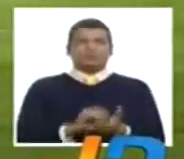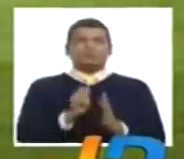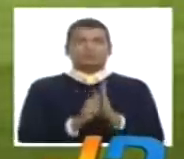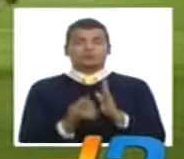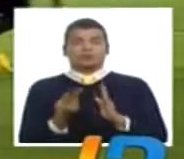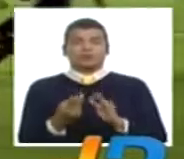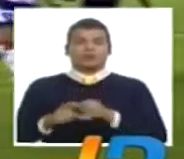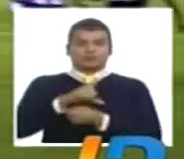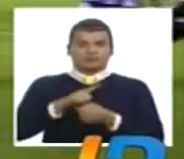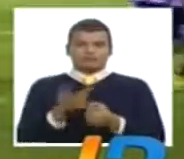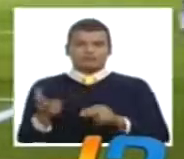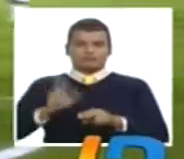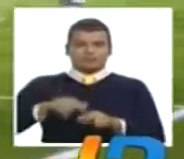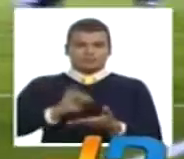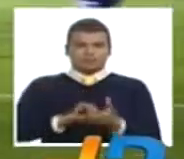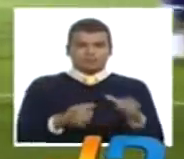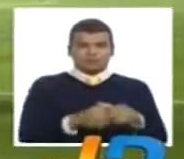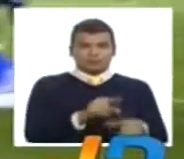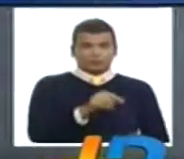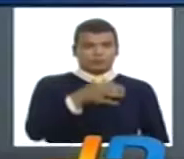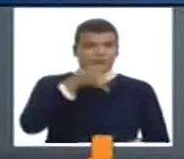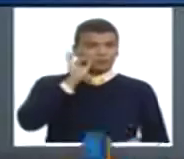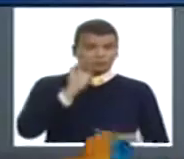liga, mientras que Once Caldas sigue sin ganar.